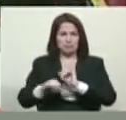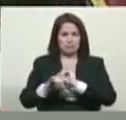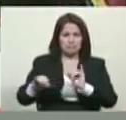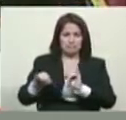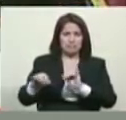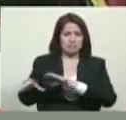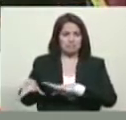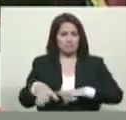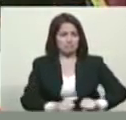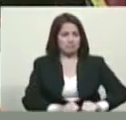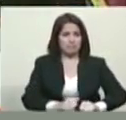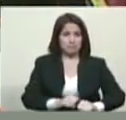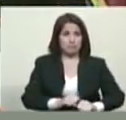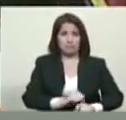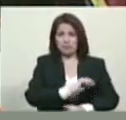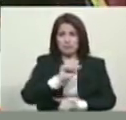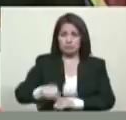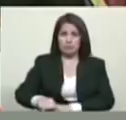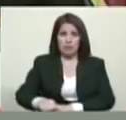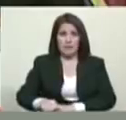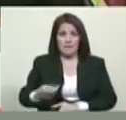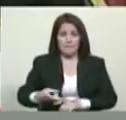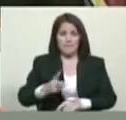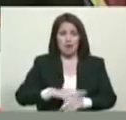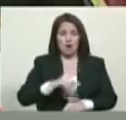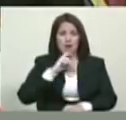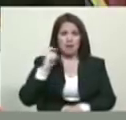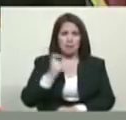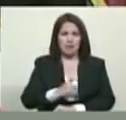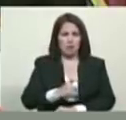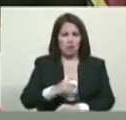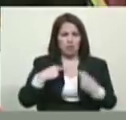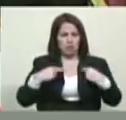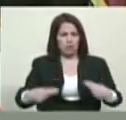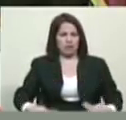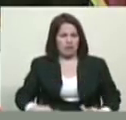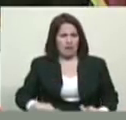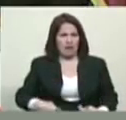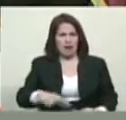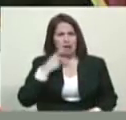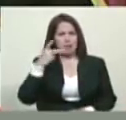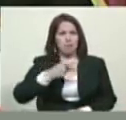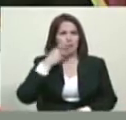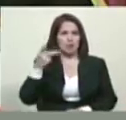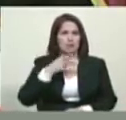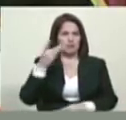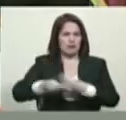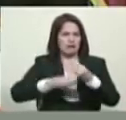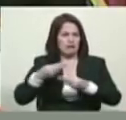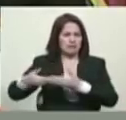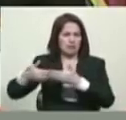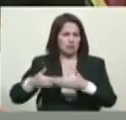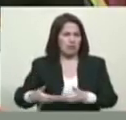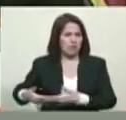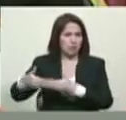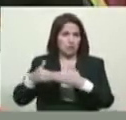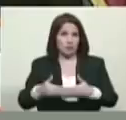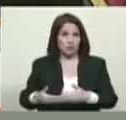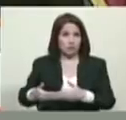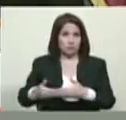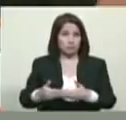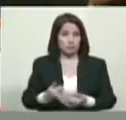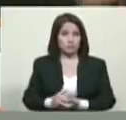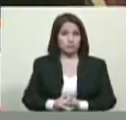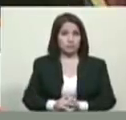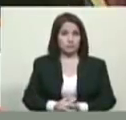capitalismo. El peor enemigo de la humanidad son políticas implementadas por el imperio norteamericano por ahora.